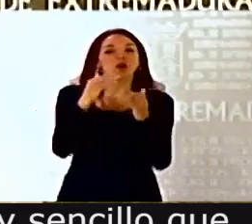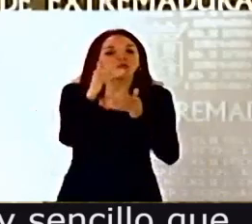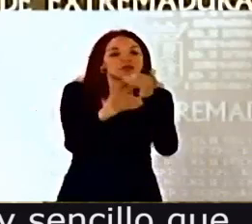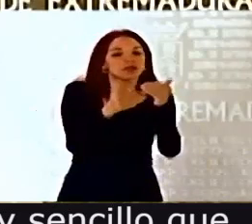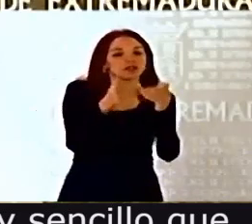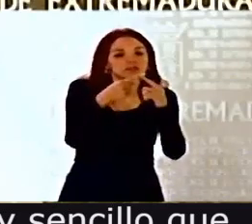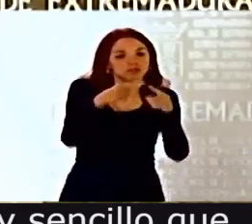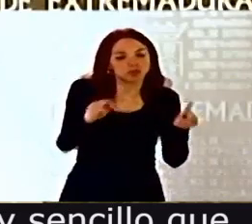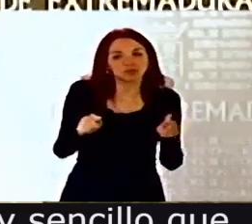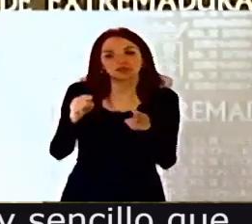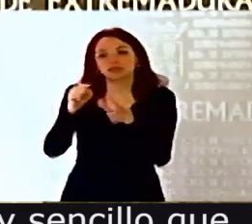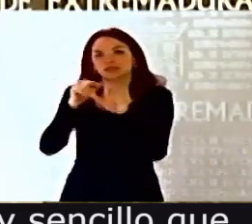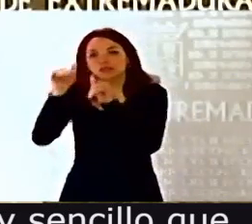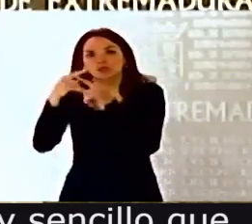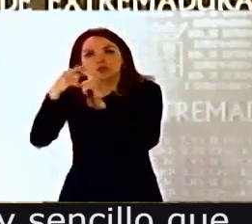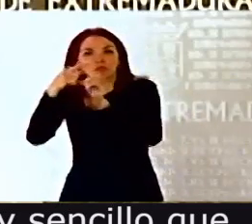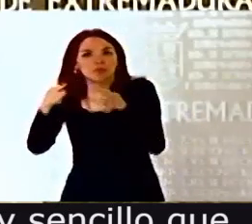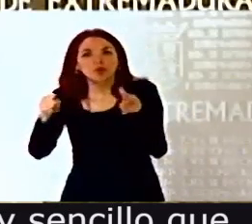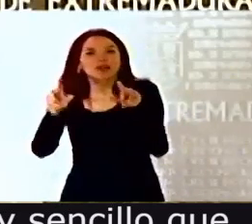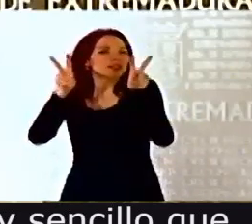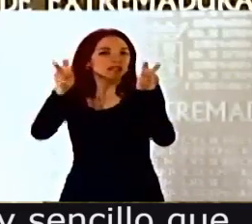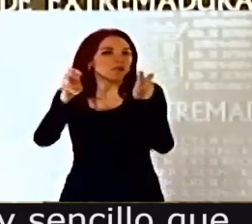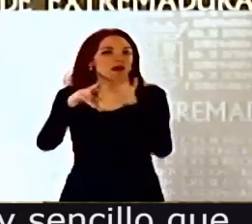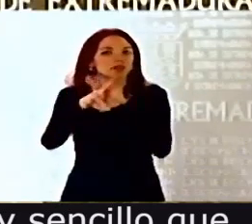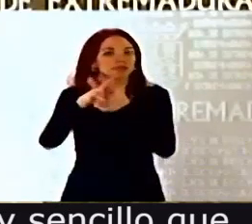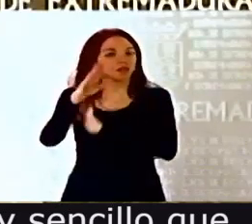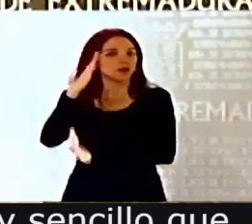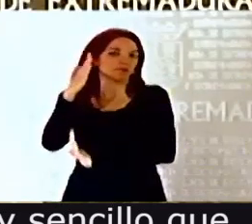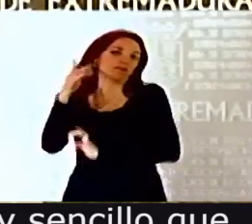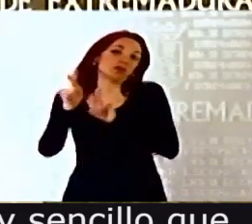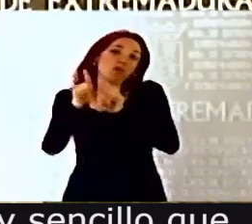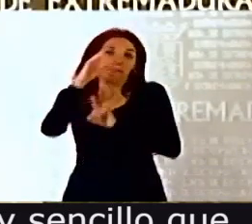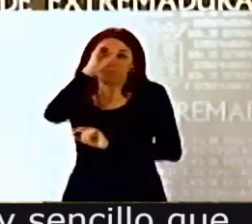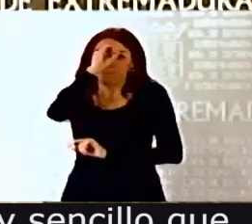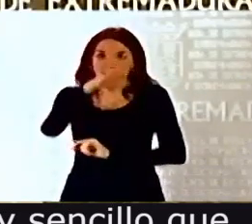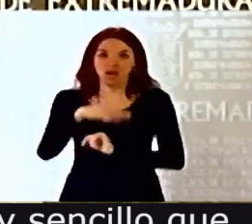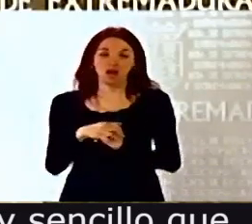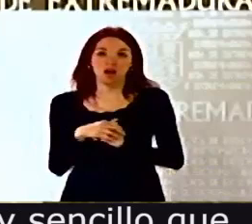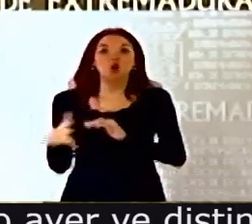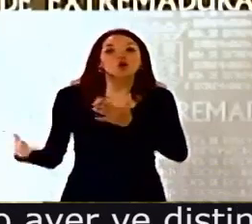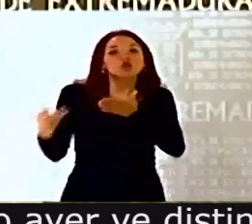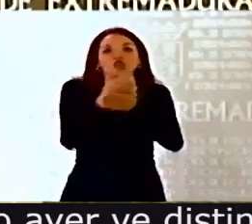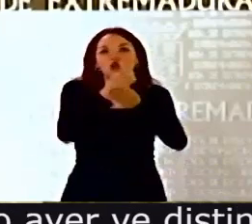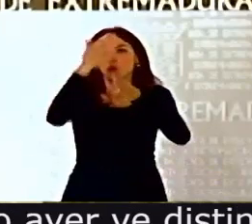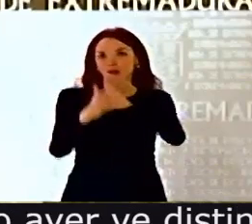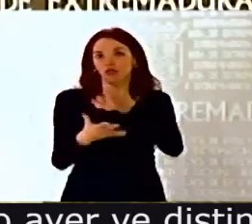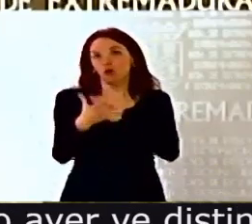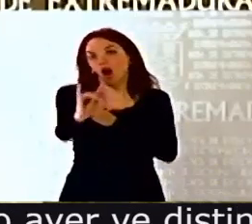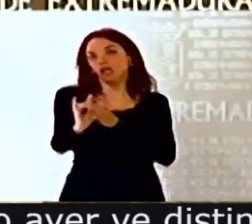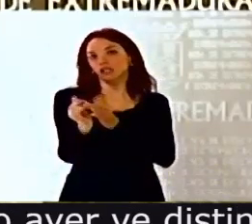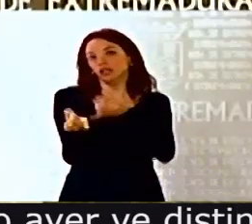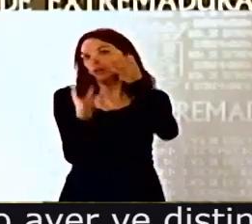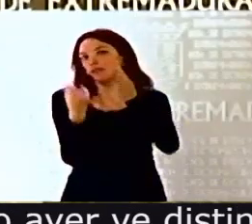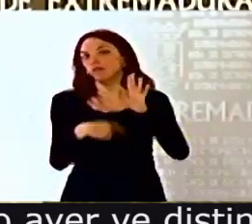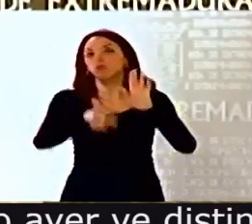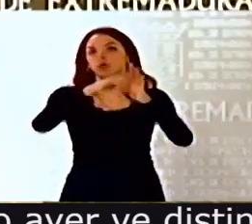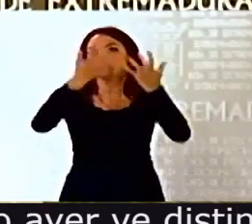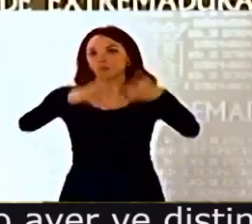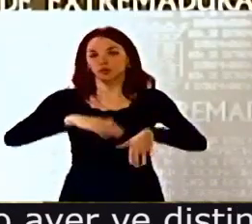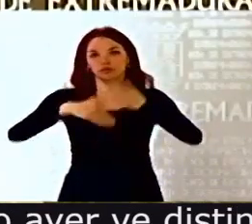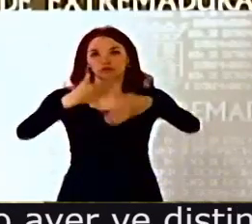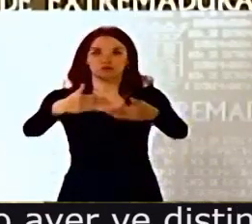tienen que ver con los recursos mineros y todo conlleva un plazo, es decir, no hay un anuncio sobre el inicio de una actividad y se pone en la mesa del